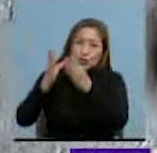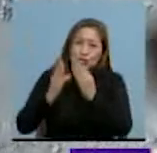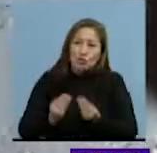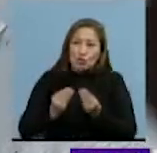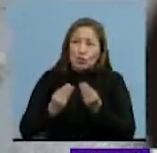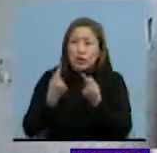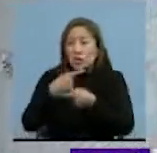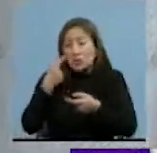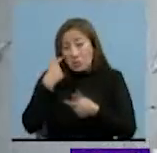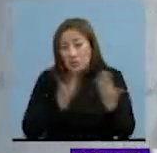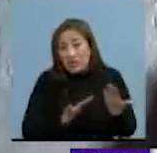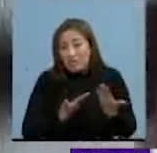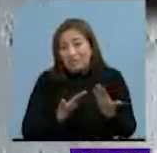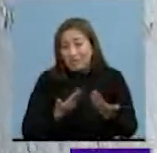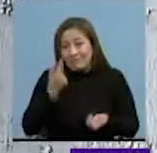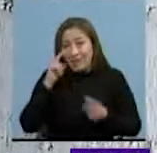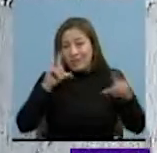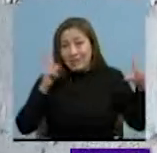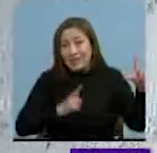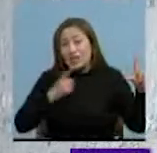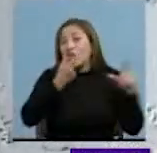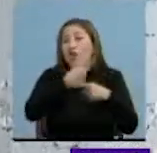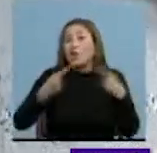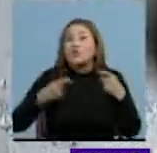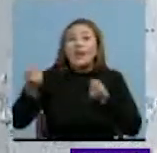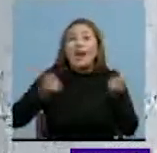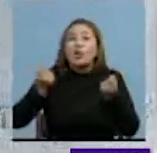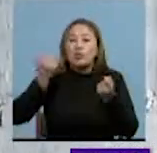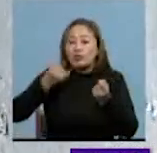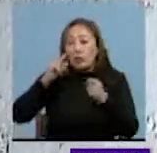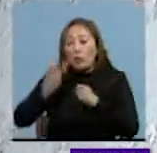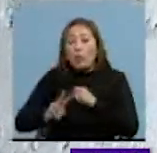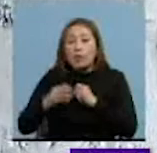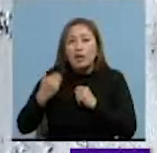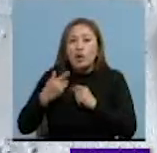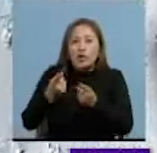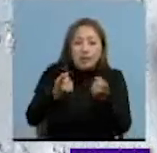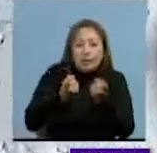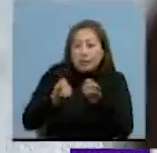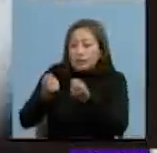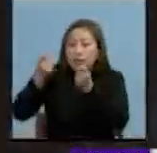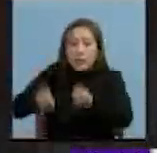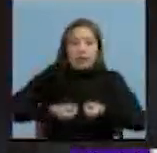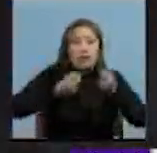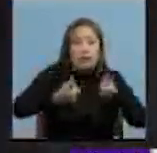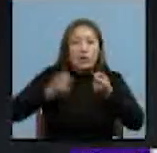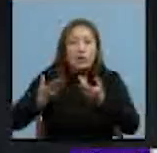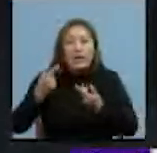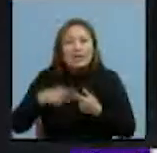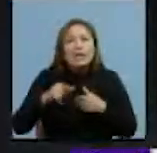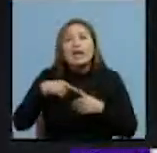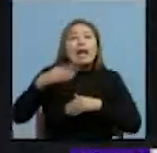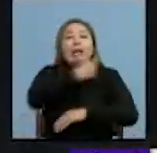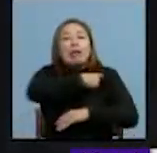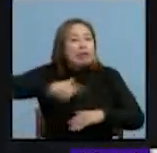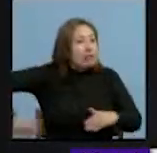las donaciones. Como ustedes vieron, tenemos las donaciones en el auto y vamos viendo a medida que van necesitando. Les acercamos. ¿Así de fondo del Estado,